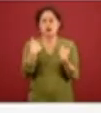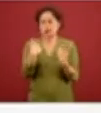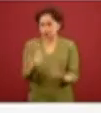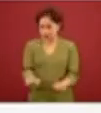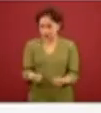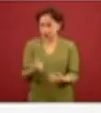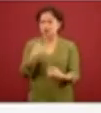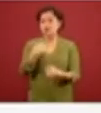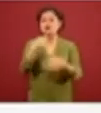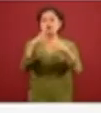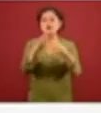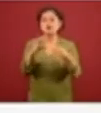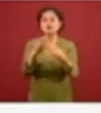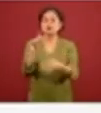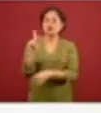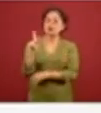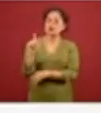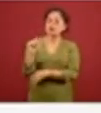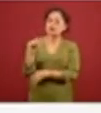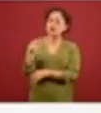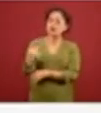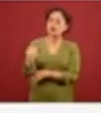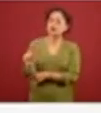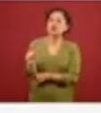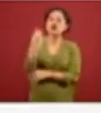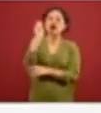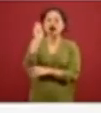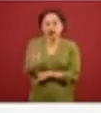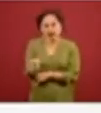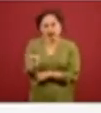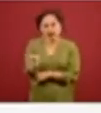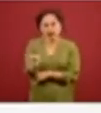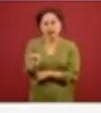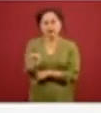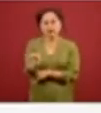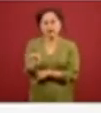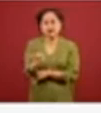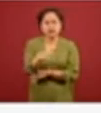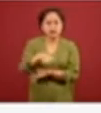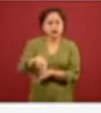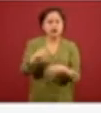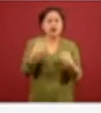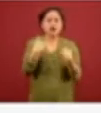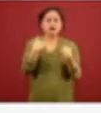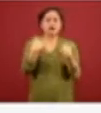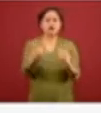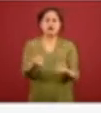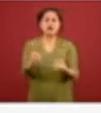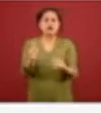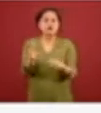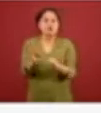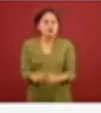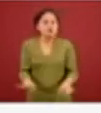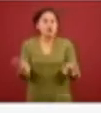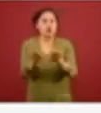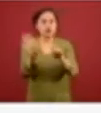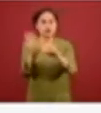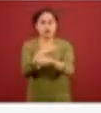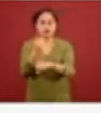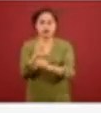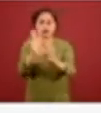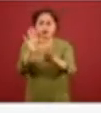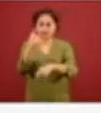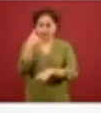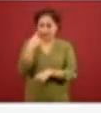es el plasma, para que vayamos entendiendo esto y la importancia que ahora tiene. El plasma es la parte líquida de